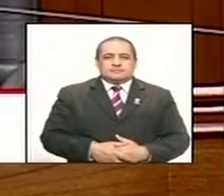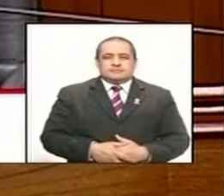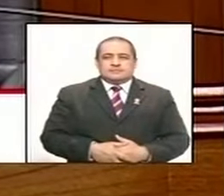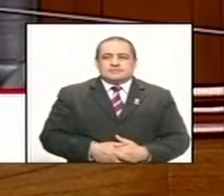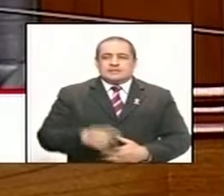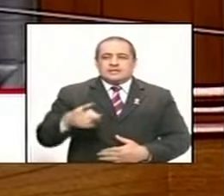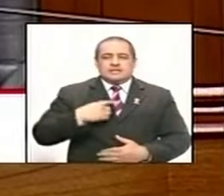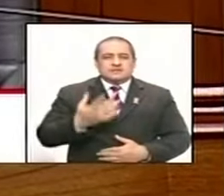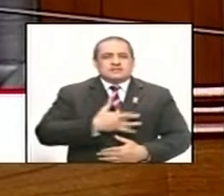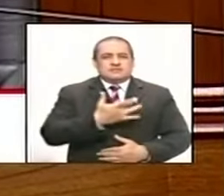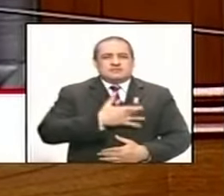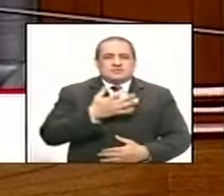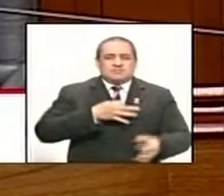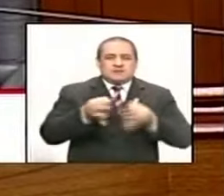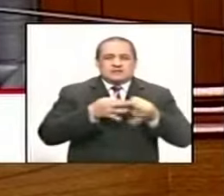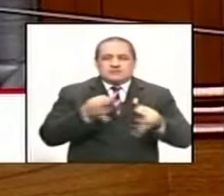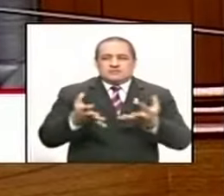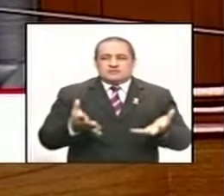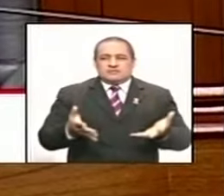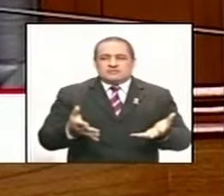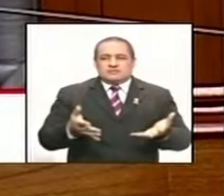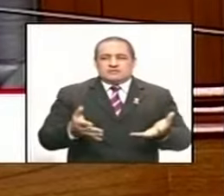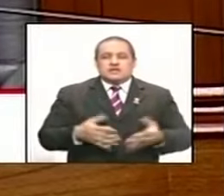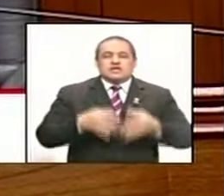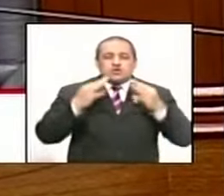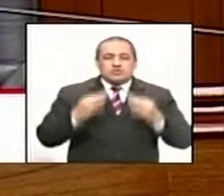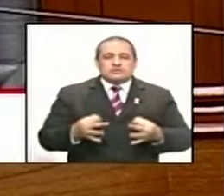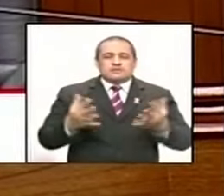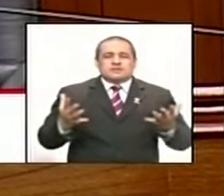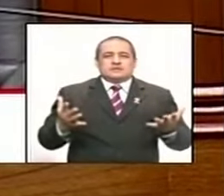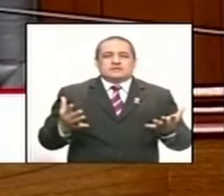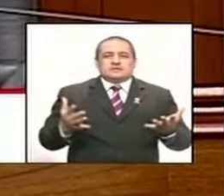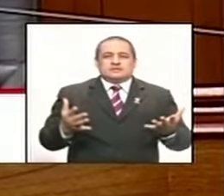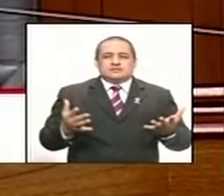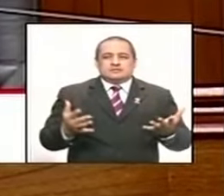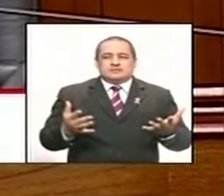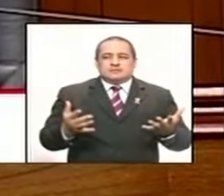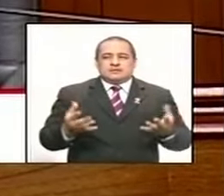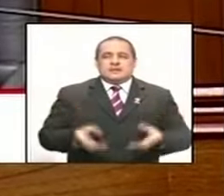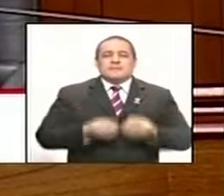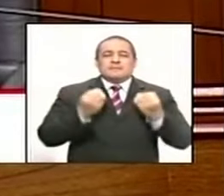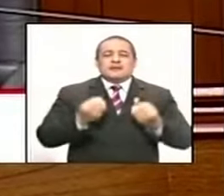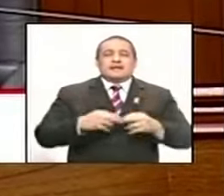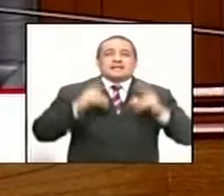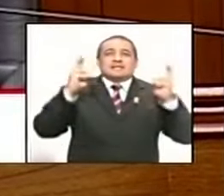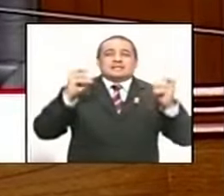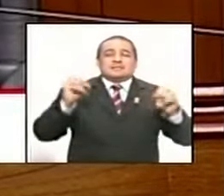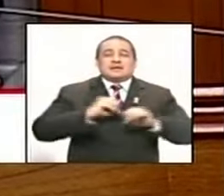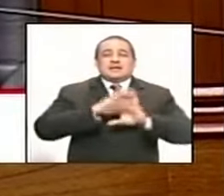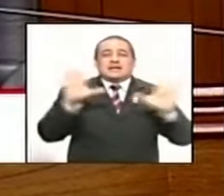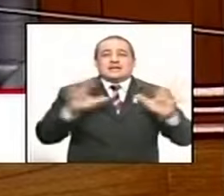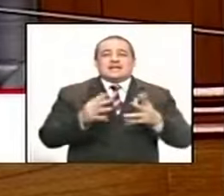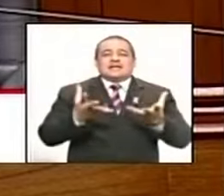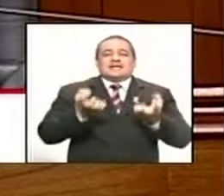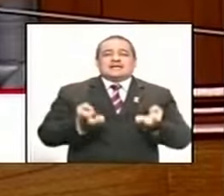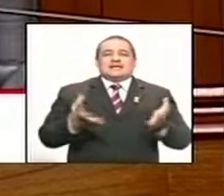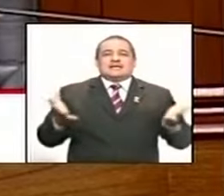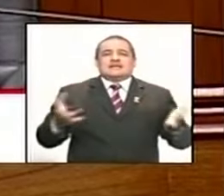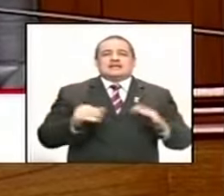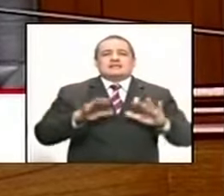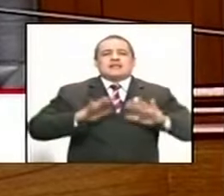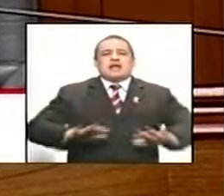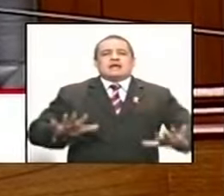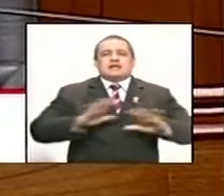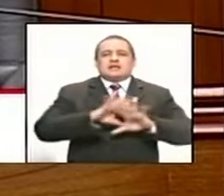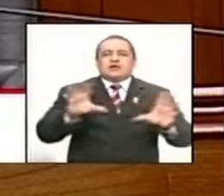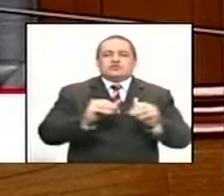las motivaciones. Y justamente para que en aras de la transparencia ella quede tranquila con